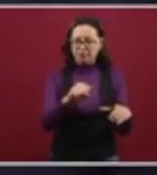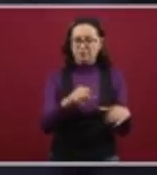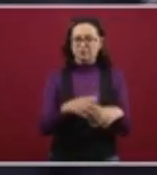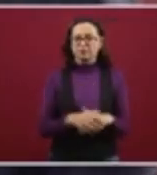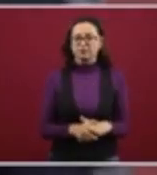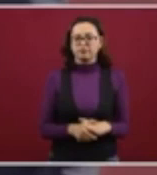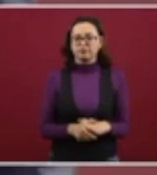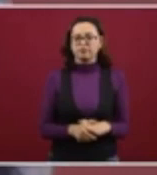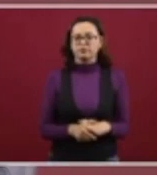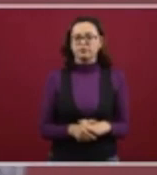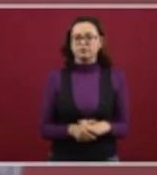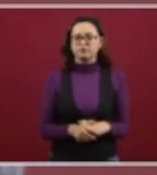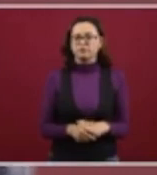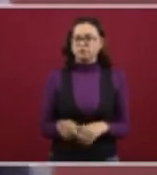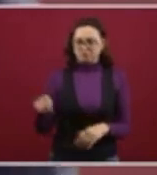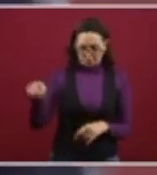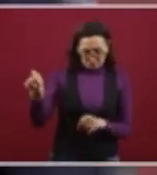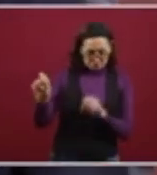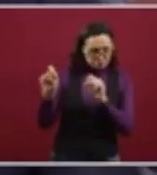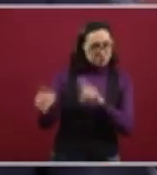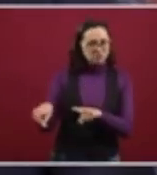Participamos nosotros en la detención